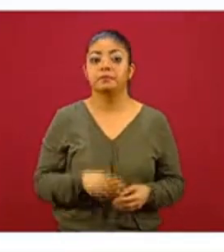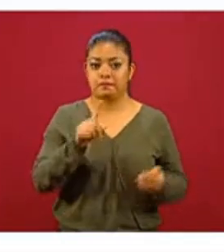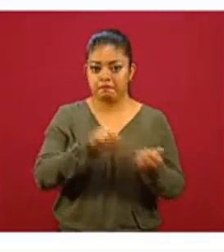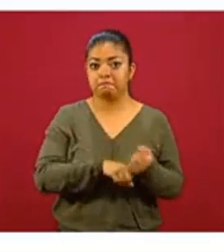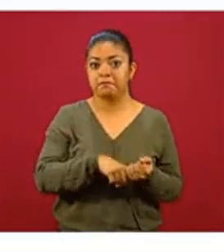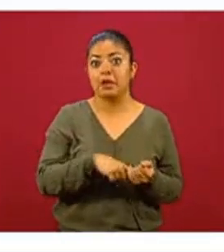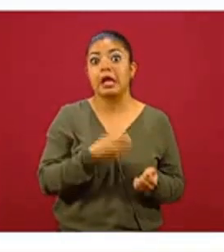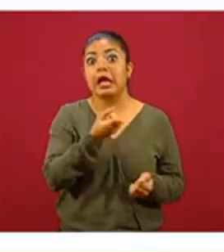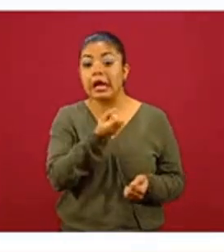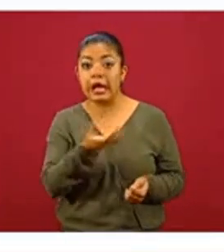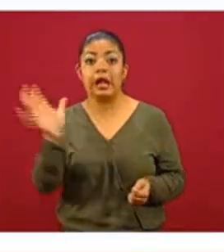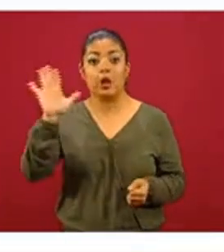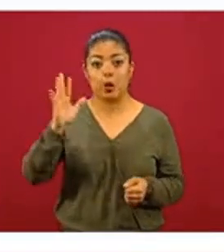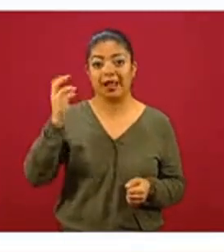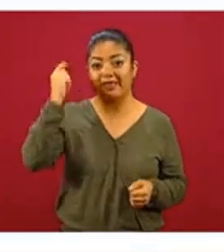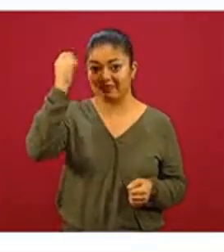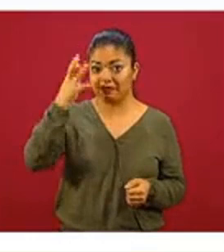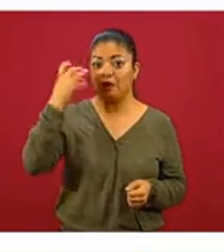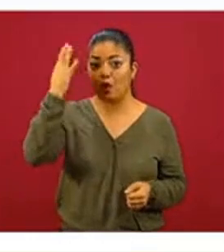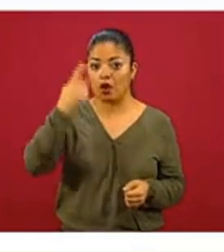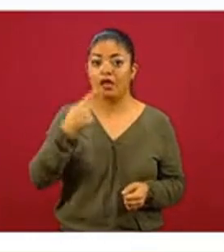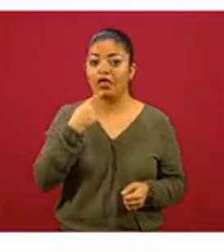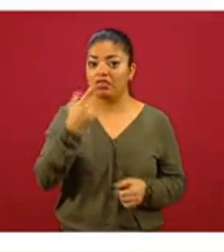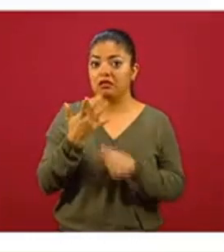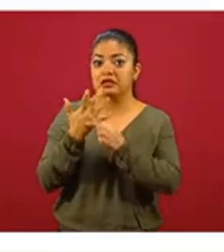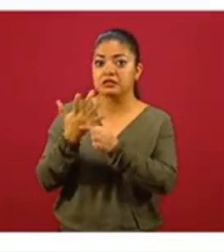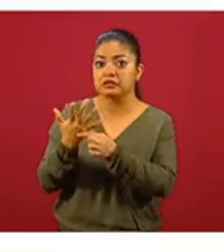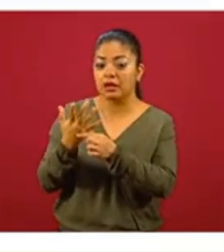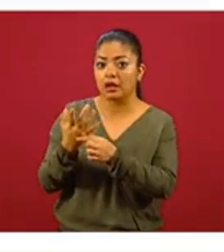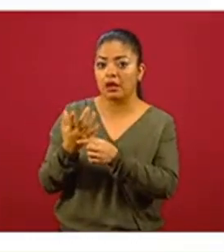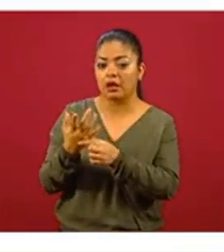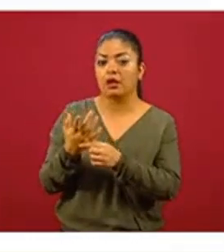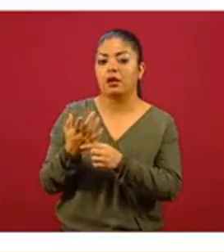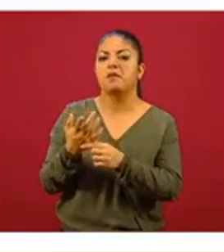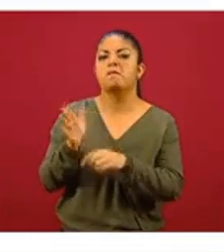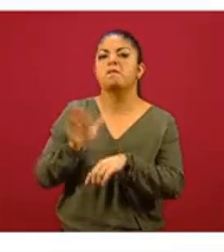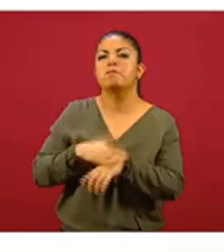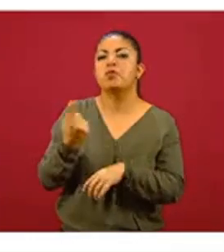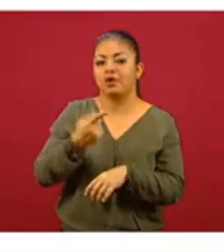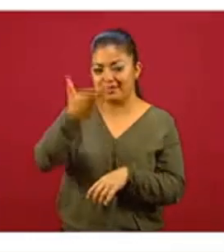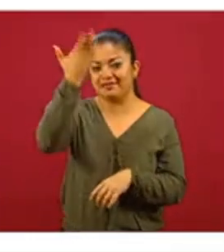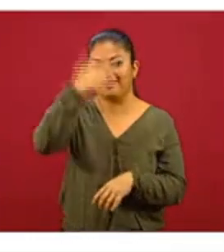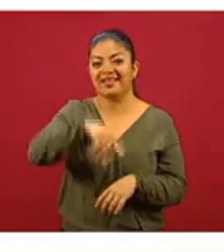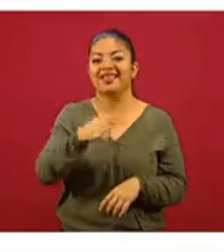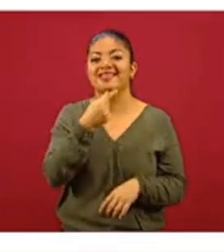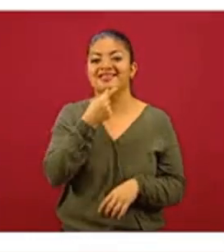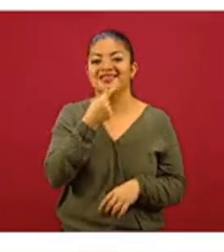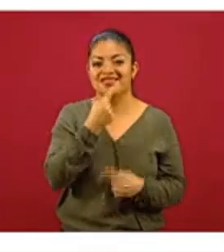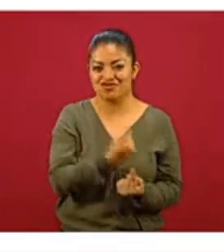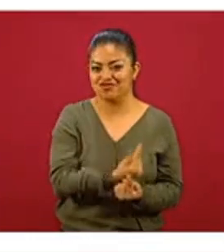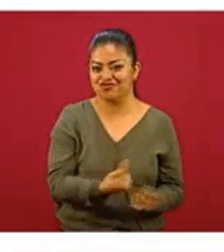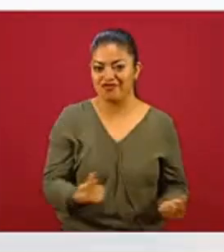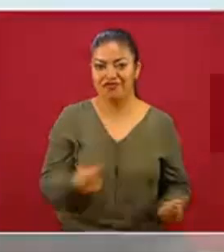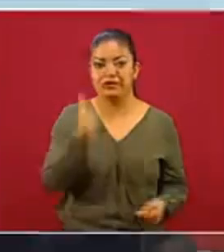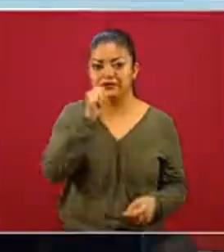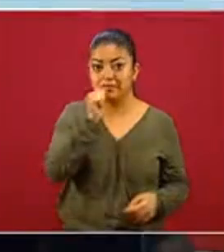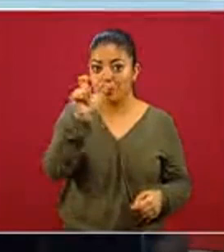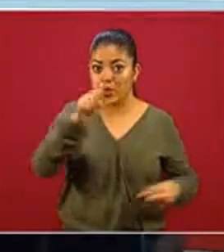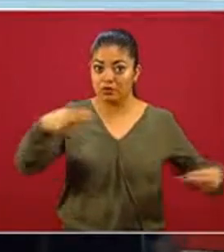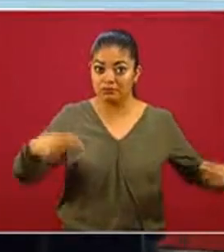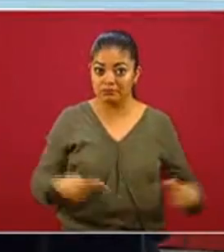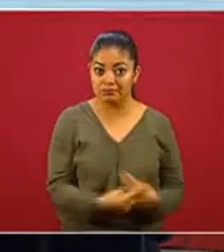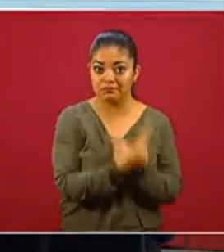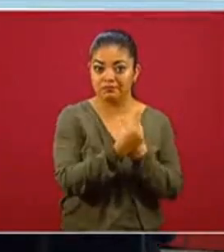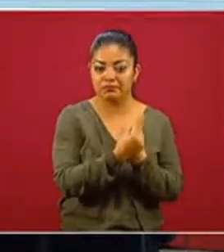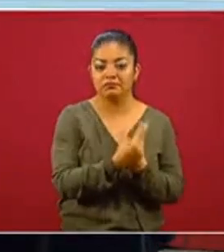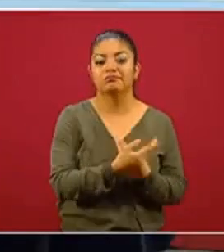teorías en relación con esto. Esto es porque los niños, si ustedes saben, en los primeros años de vida, pues